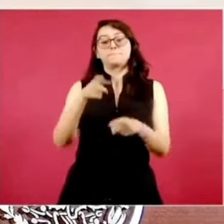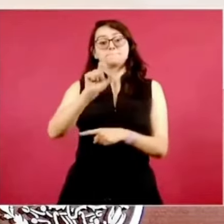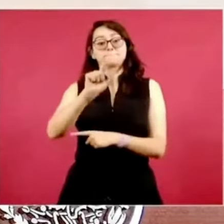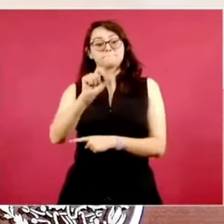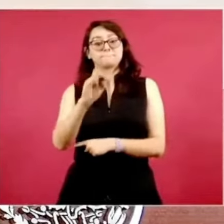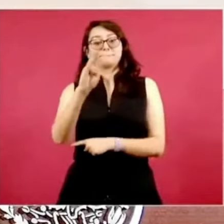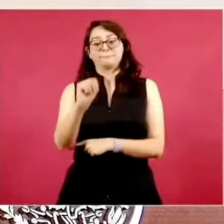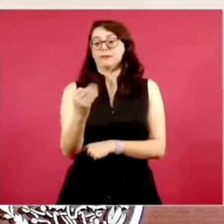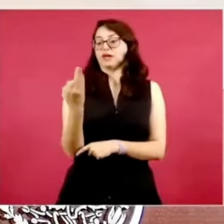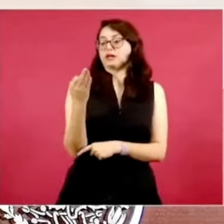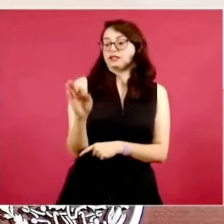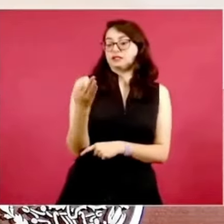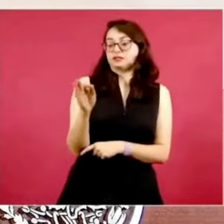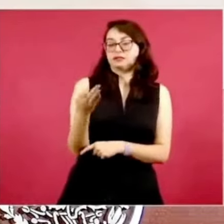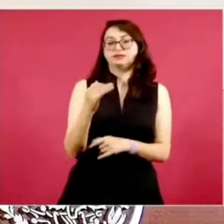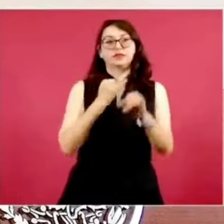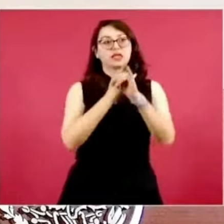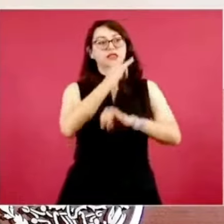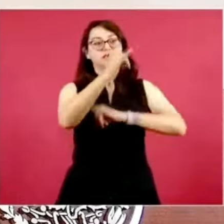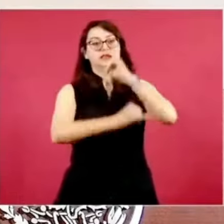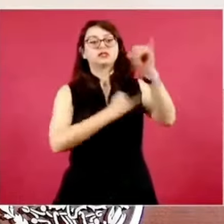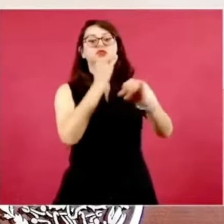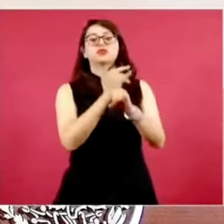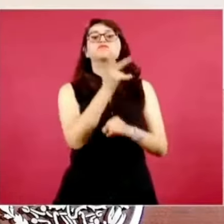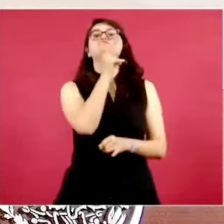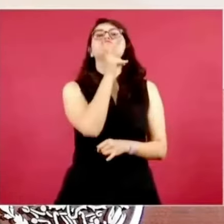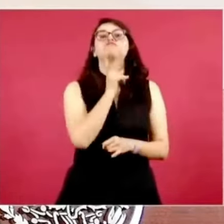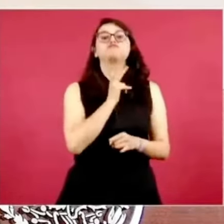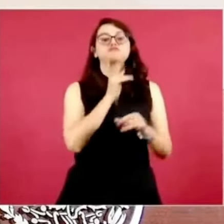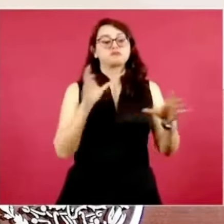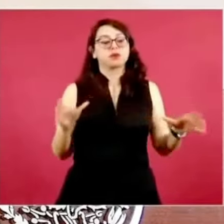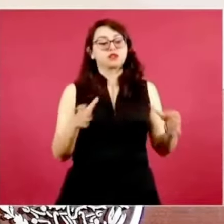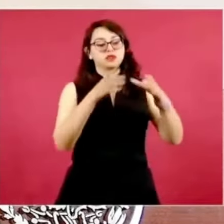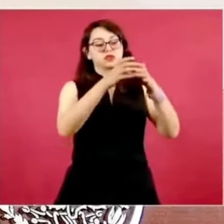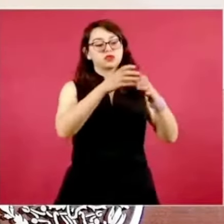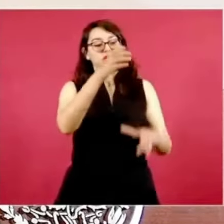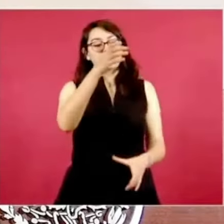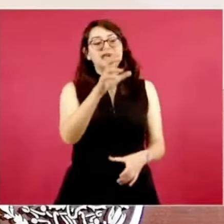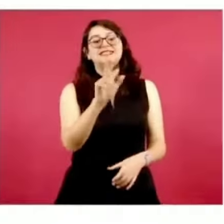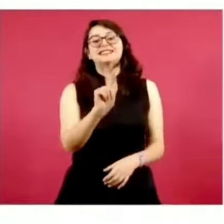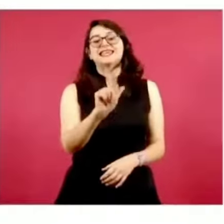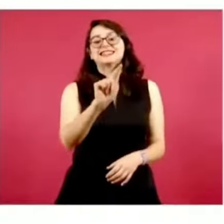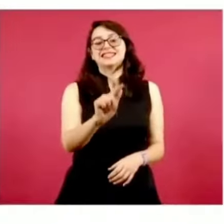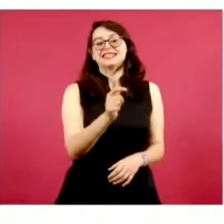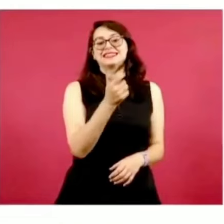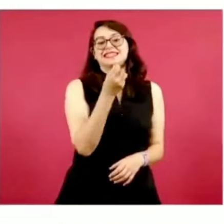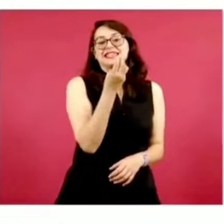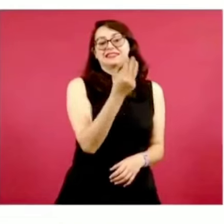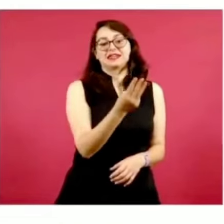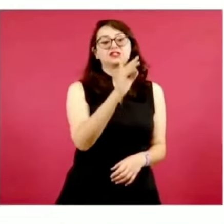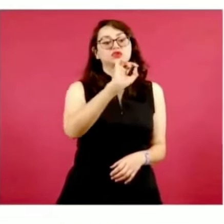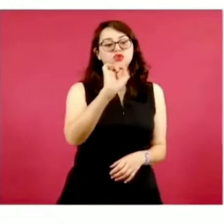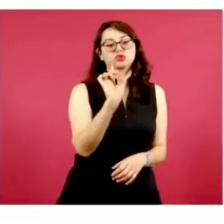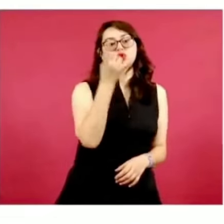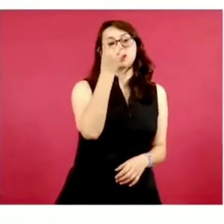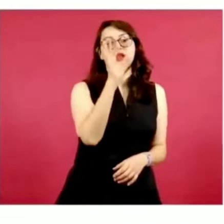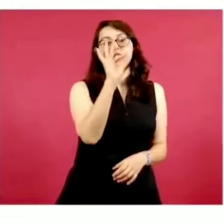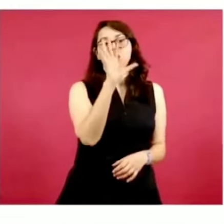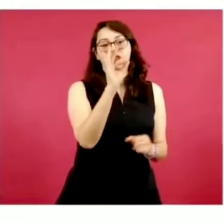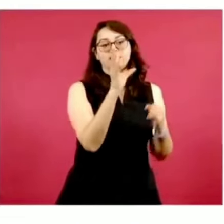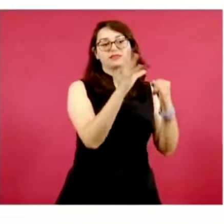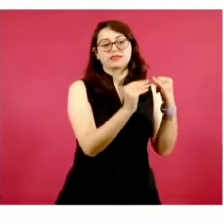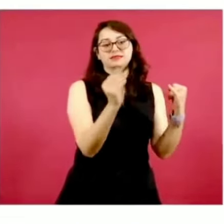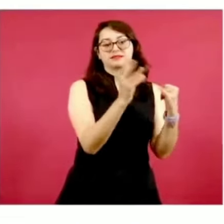de crudo mexicano en el mercado internacional tuvo un precio promedio de 7340 en nuestro país